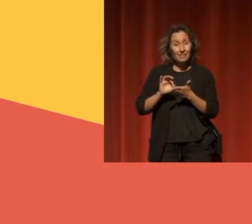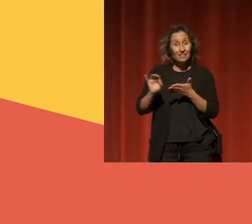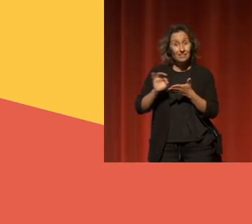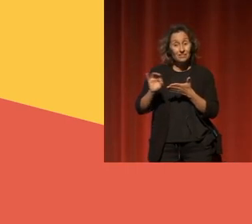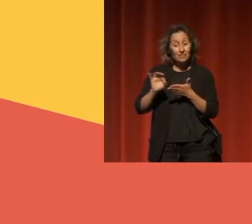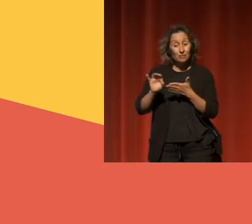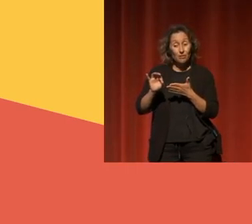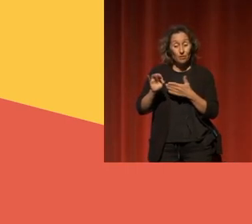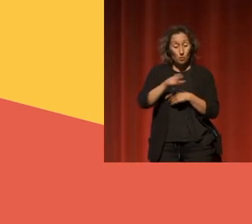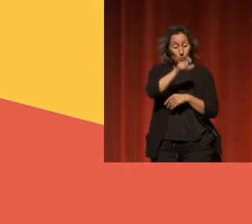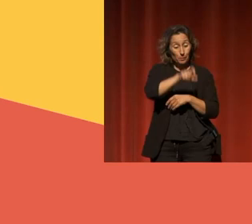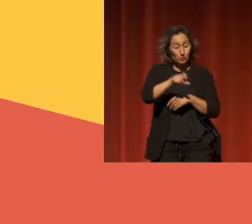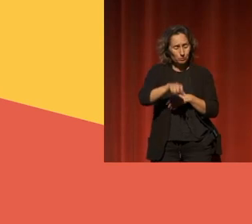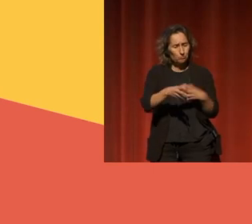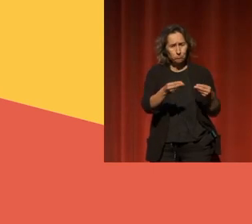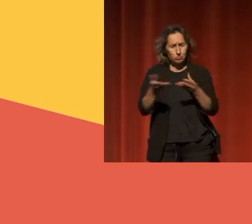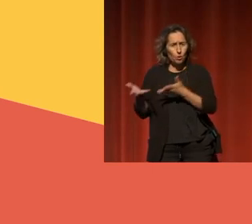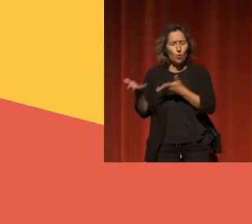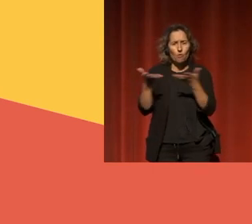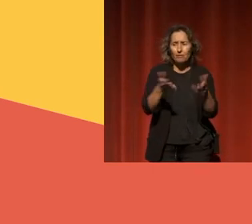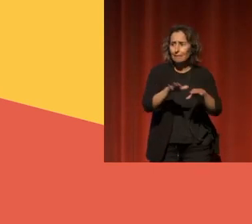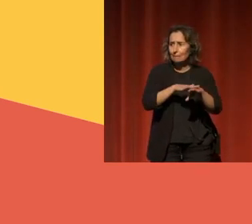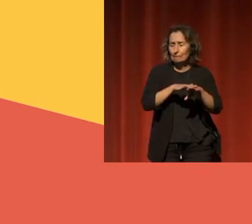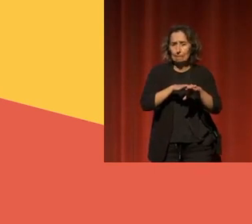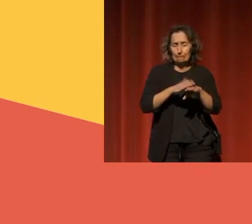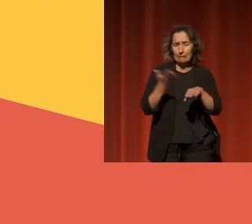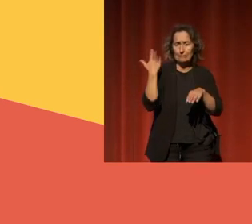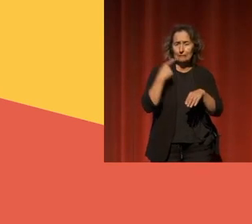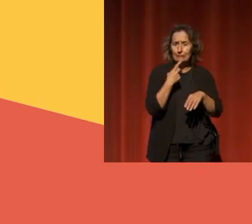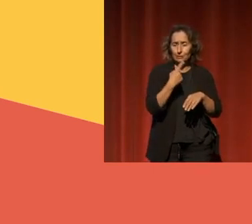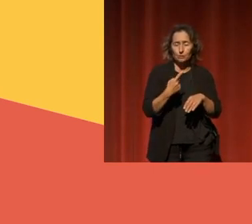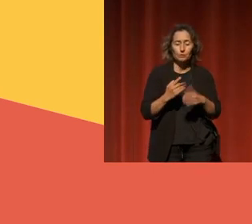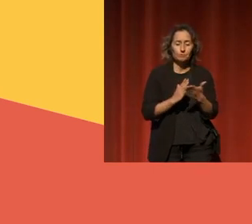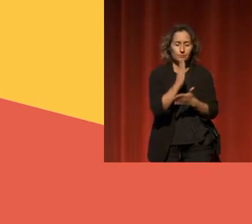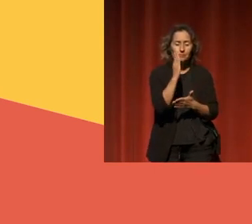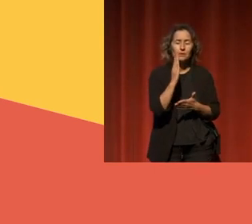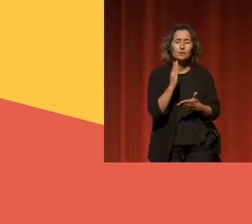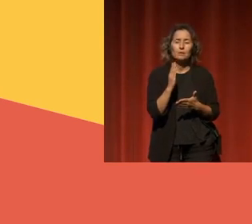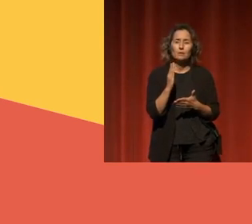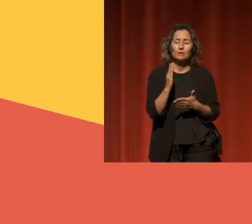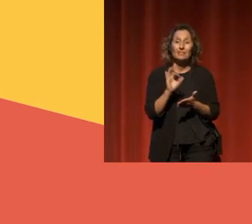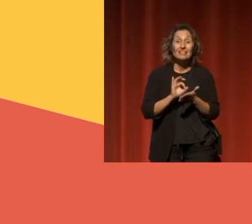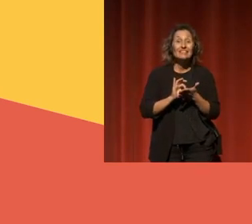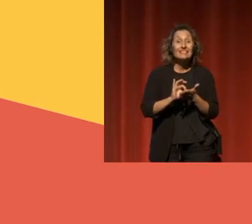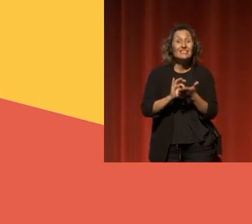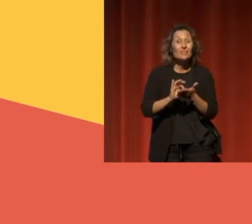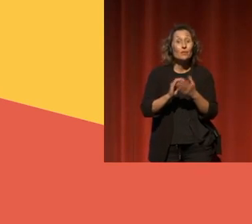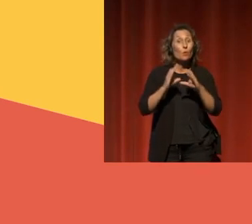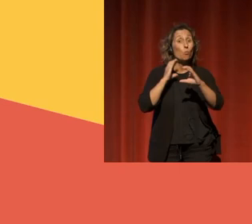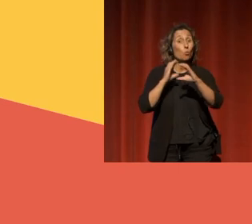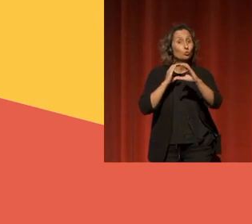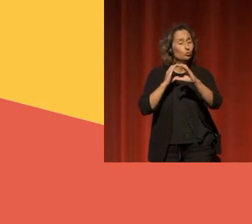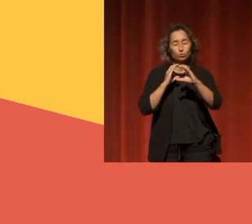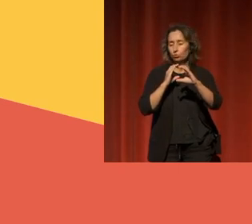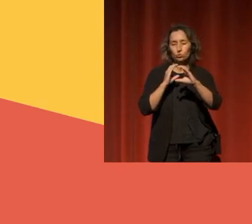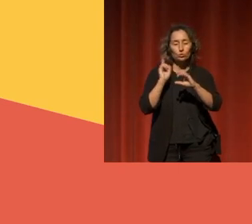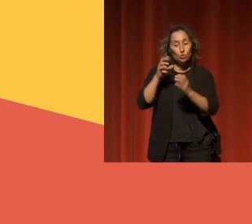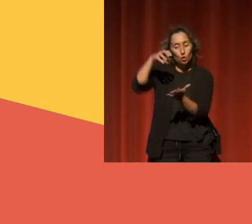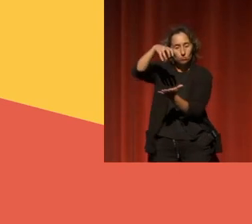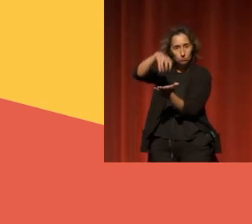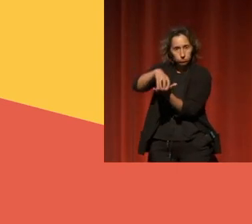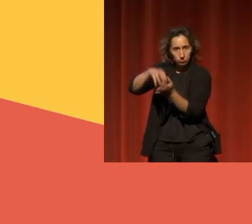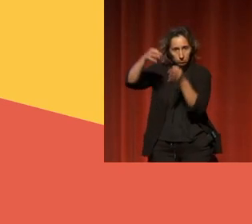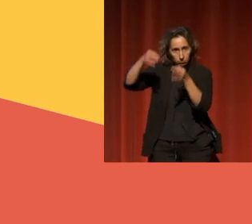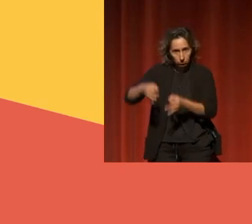cantidad de población un inciso que no no he dicho anteriormente no estamos analizando el servicio de bibliobús simplemente puntos de servicio